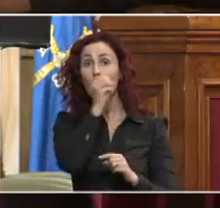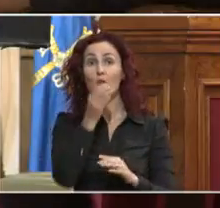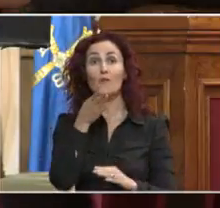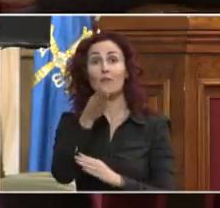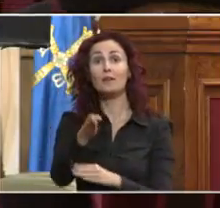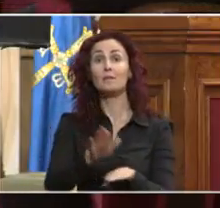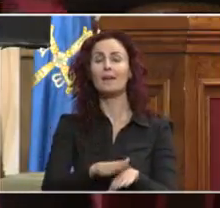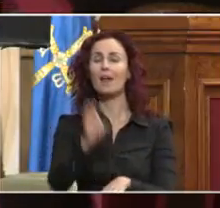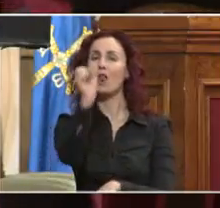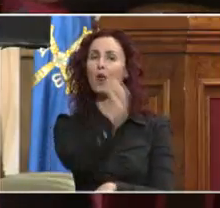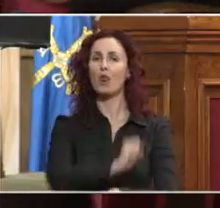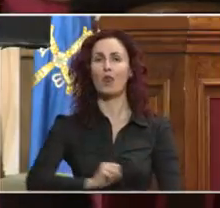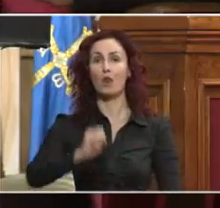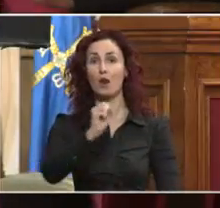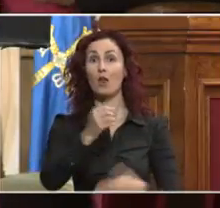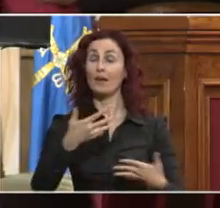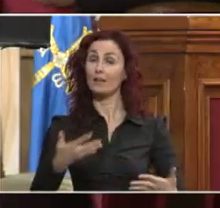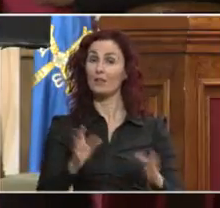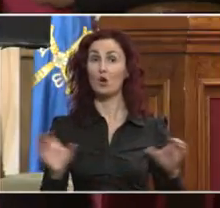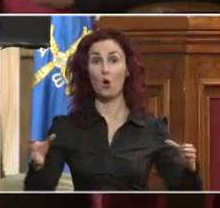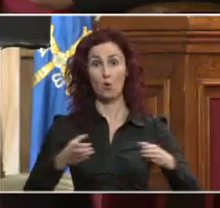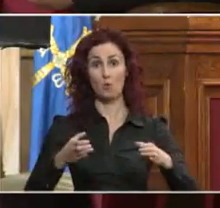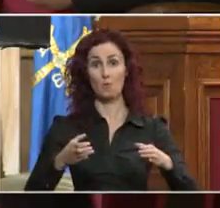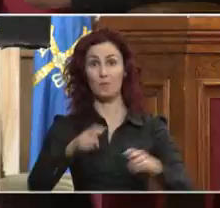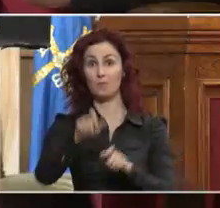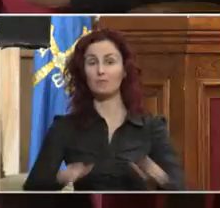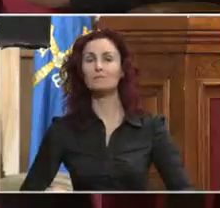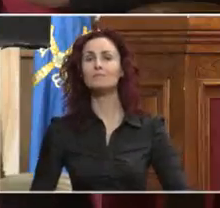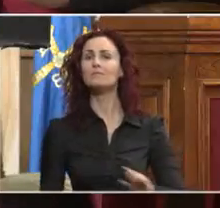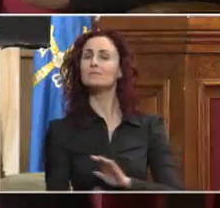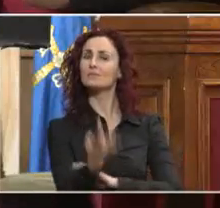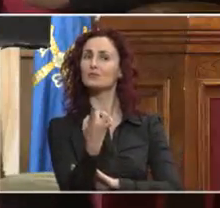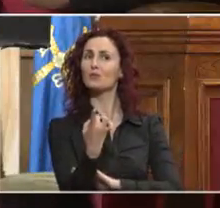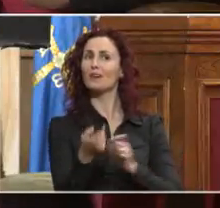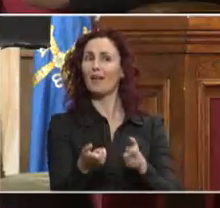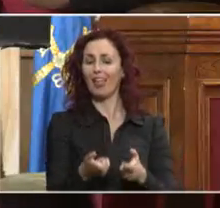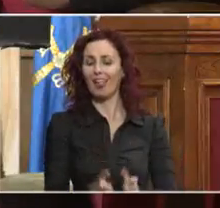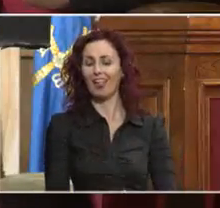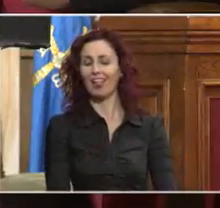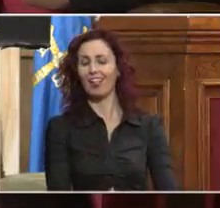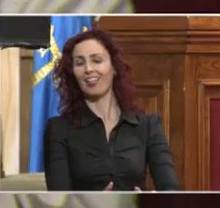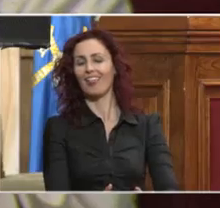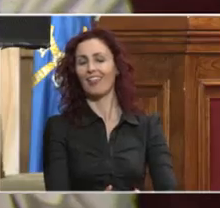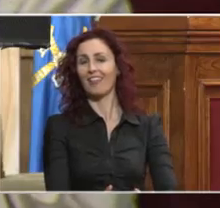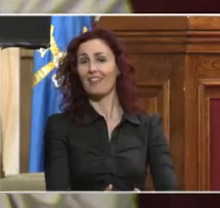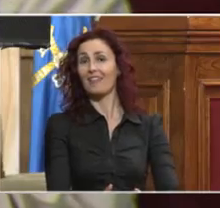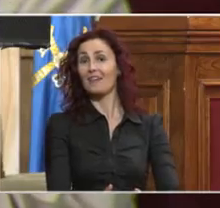cantar. Y, por supuesto, como en todo grupo humano, siempre surge un subgrupo, ¿no?,